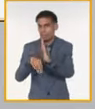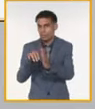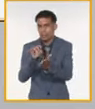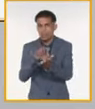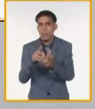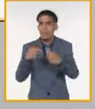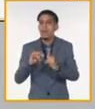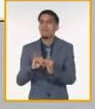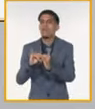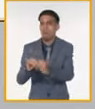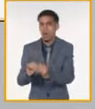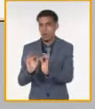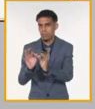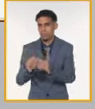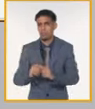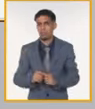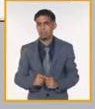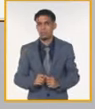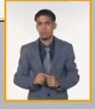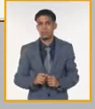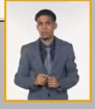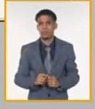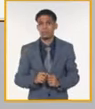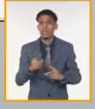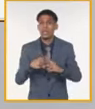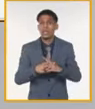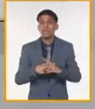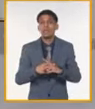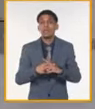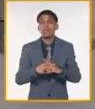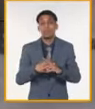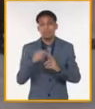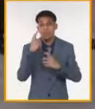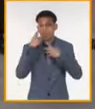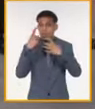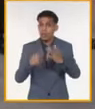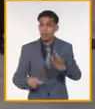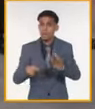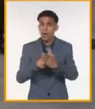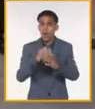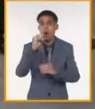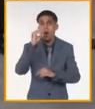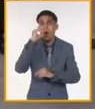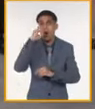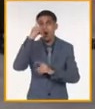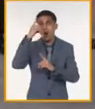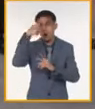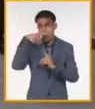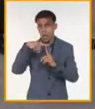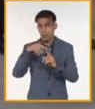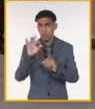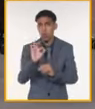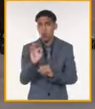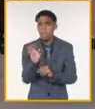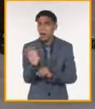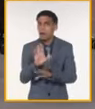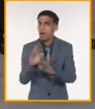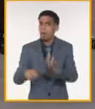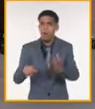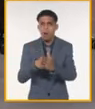presentar la certificación de que no le debe nada a loet certifico de no deudo o que no le debe al banco producto de